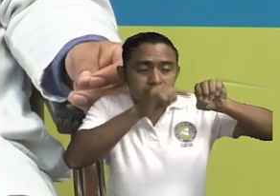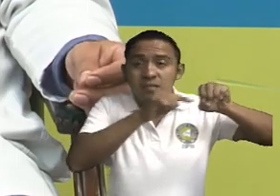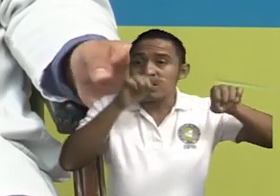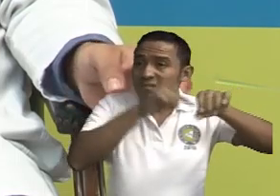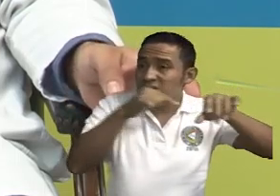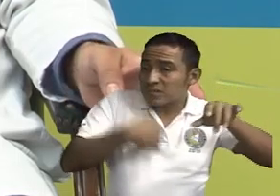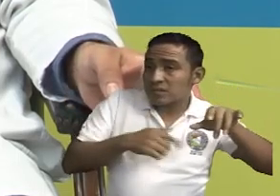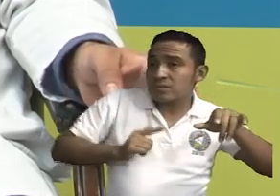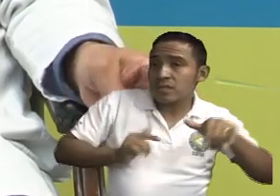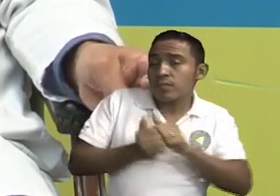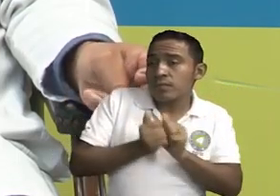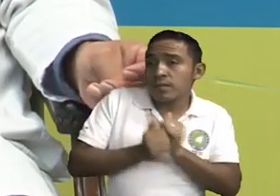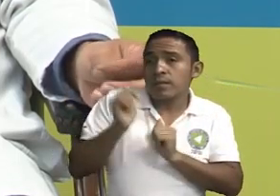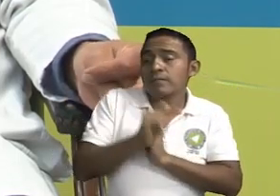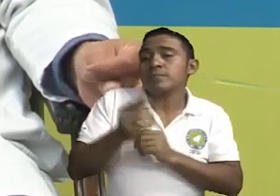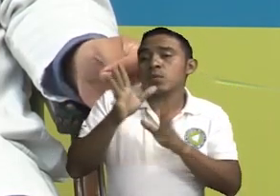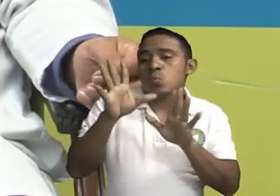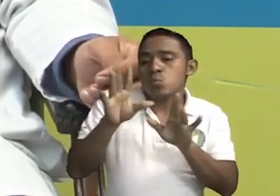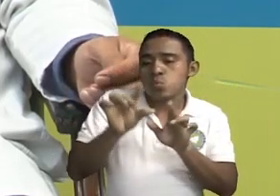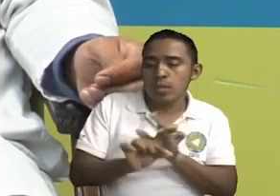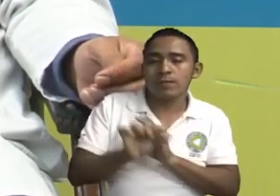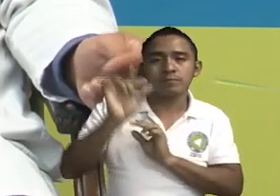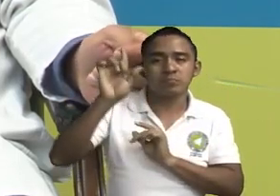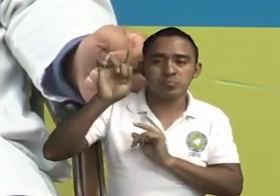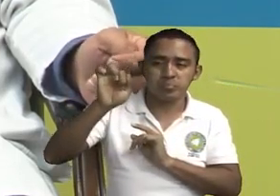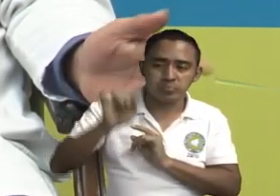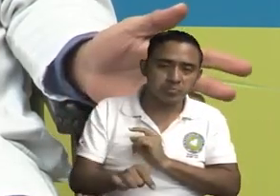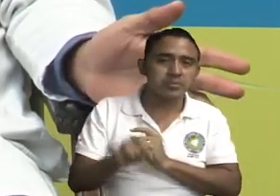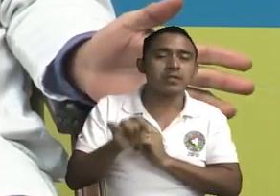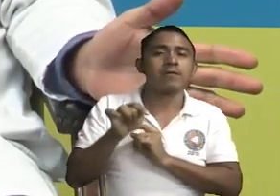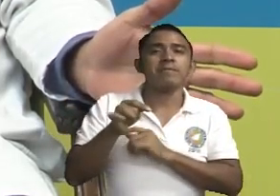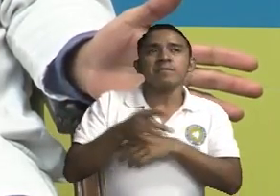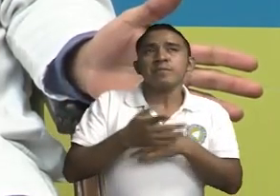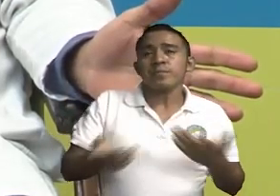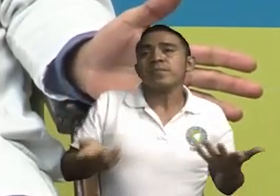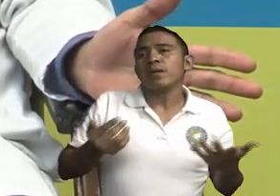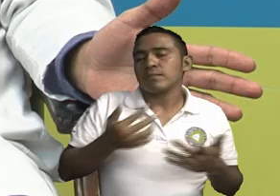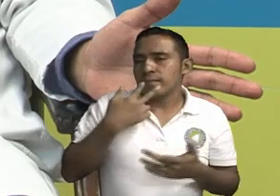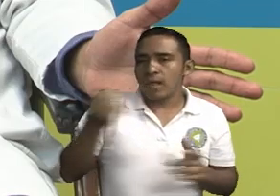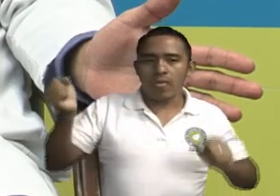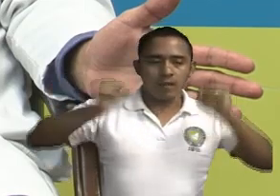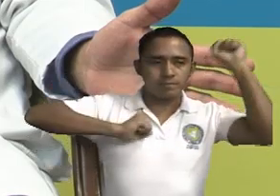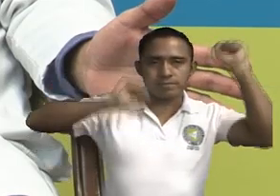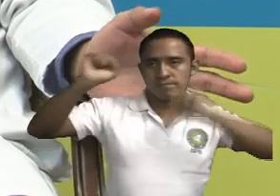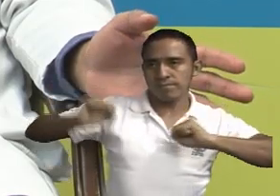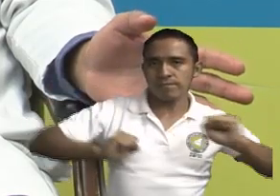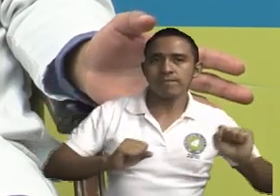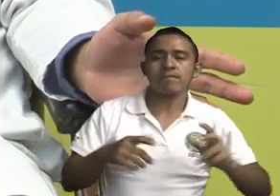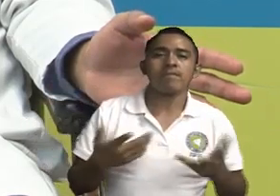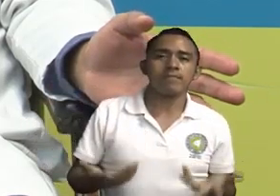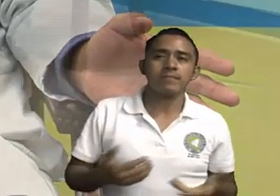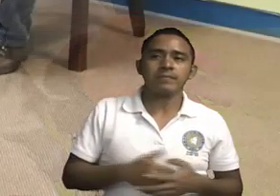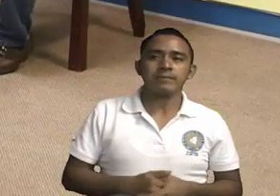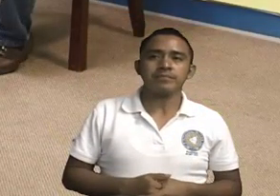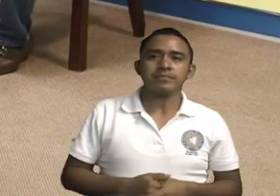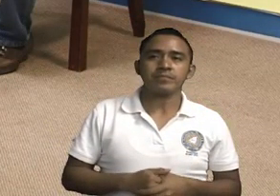Y eso es lo que nos lleva a una disminución de la potencia sexual. Y obviamente no hace ejercicio. Entonces, ajá, claro. Y